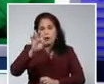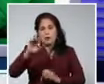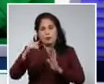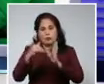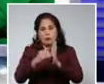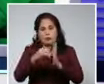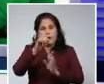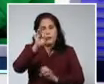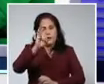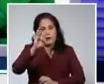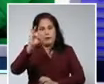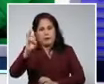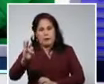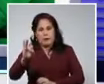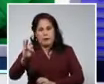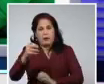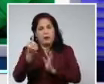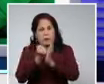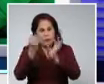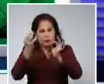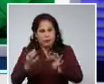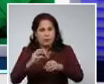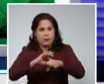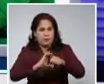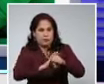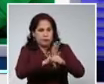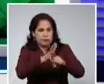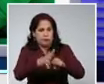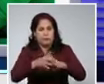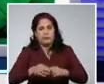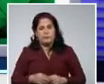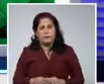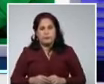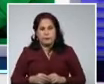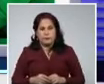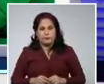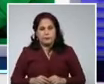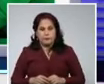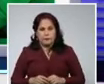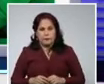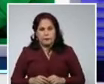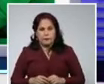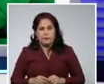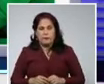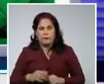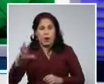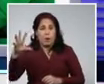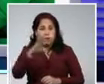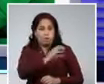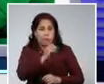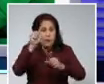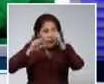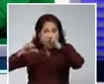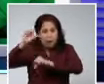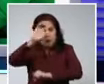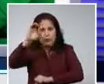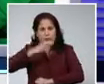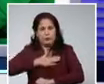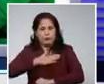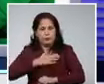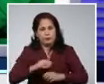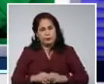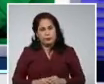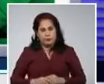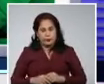18.077 muestras para el diagnóstico de la enfermedad en todos los laboratorios de nuestro país. Y